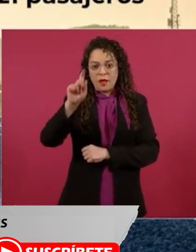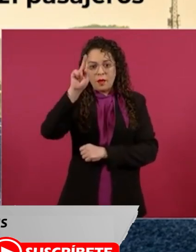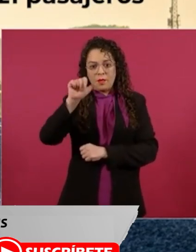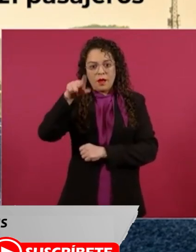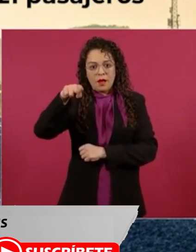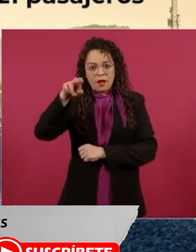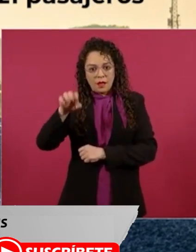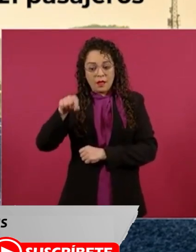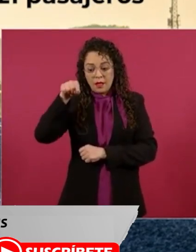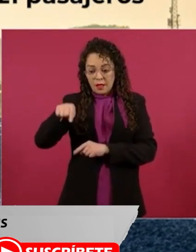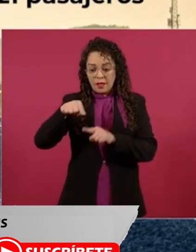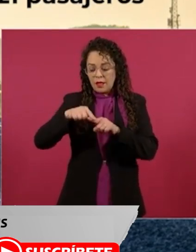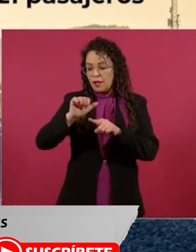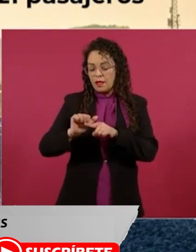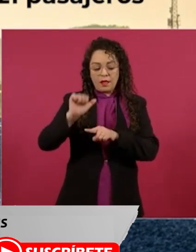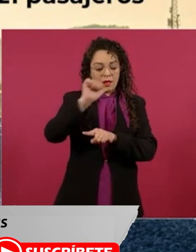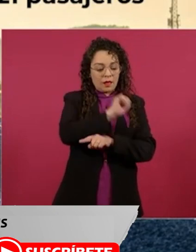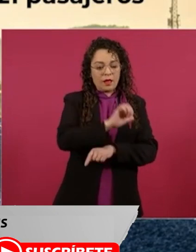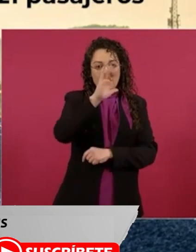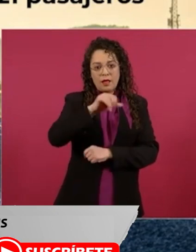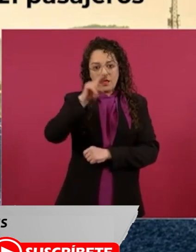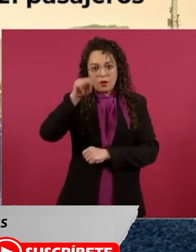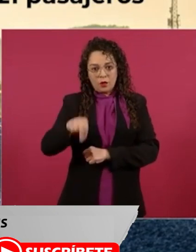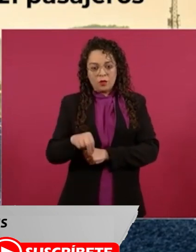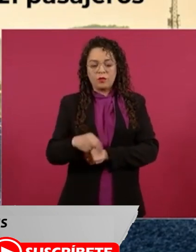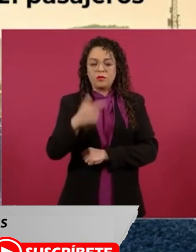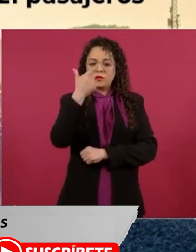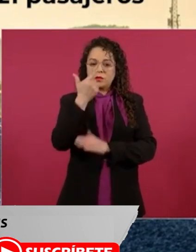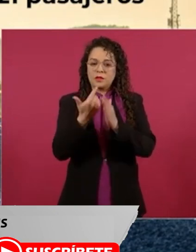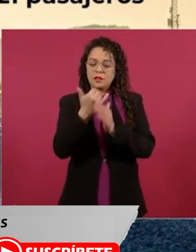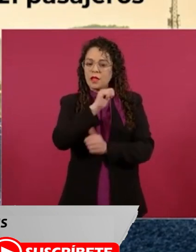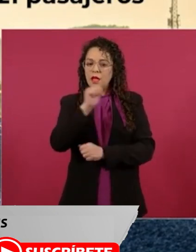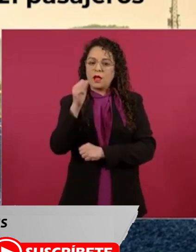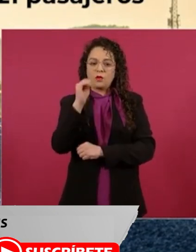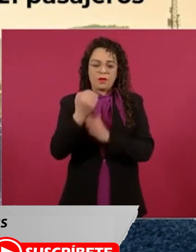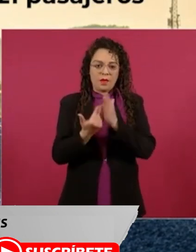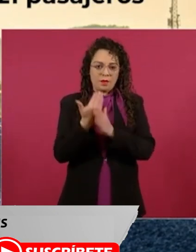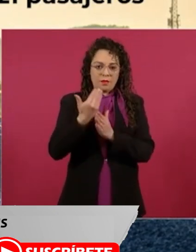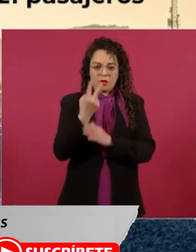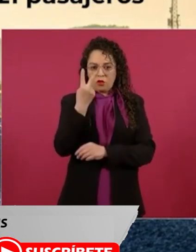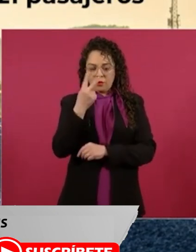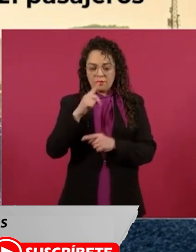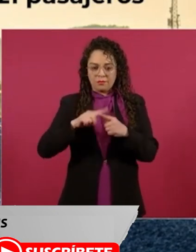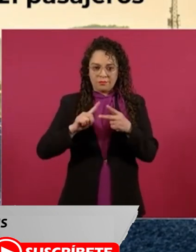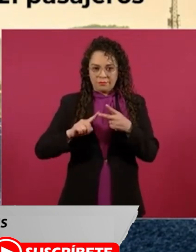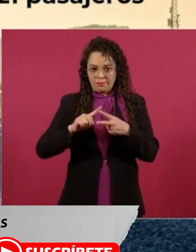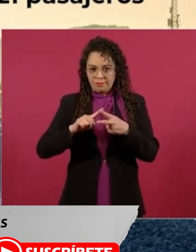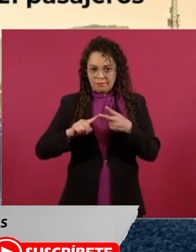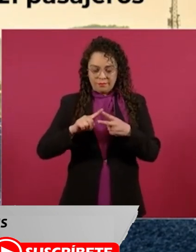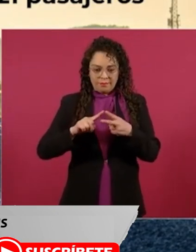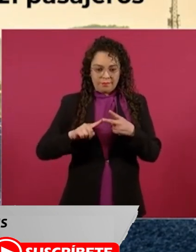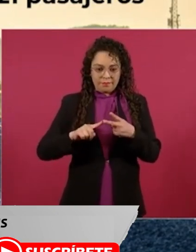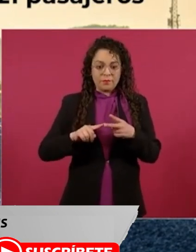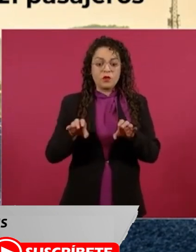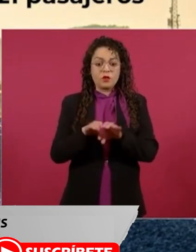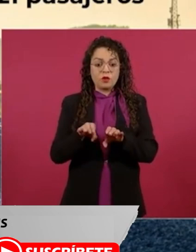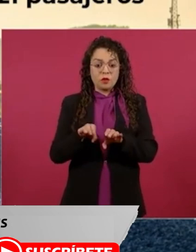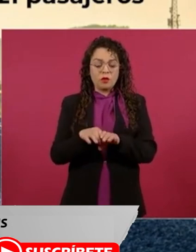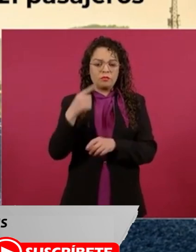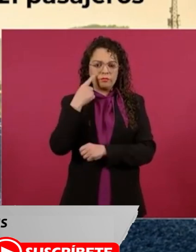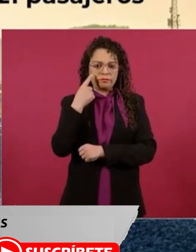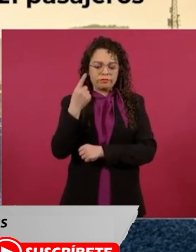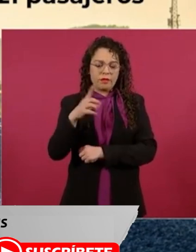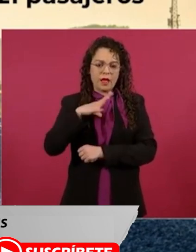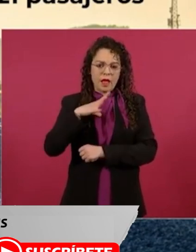de Palenque a Cancún en horarios de 7 y 9 de la mañana. ¿Cómo estamos operando? Precisamente con trenes